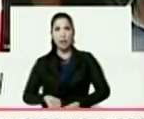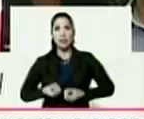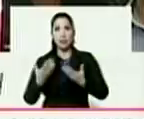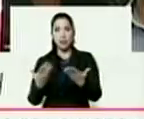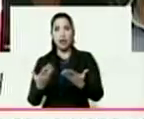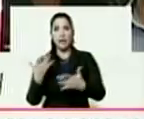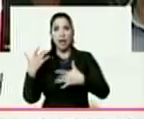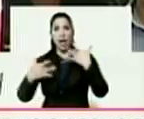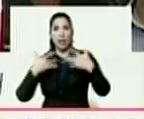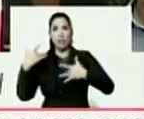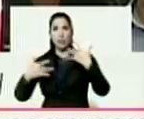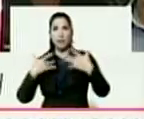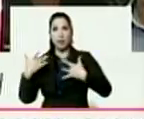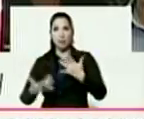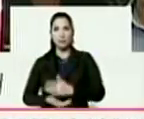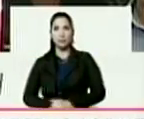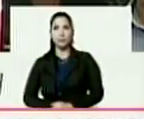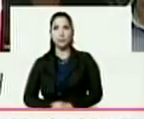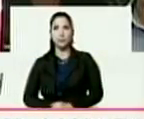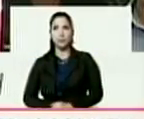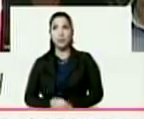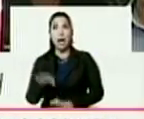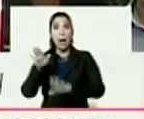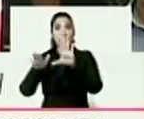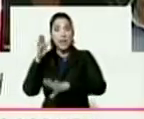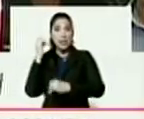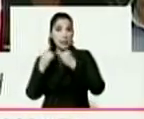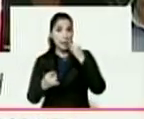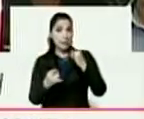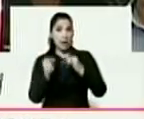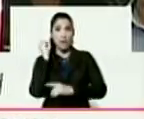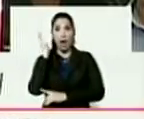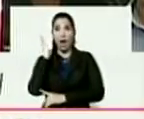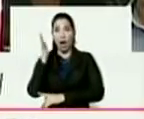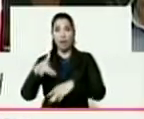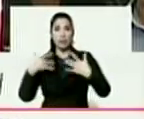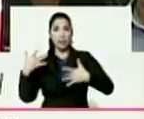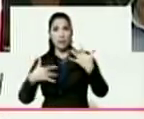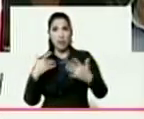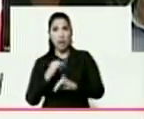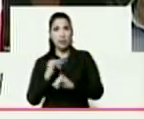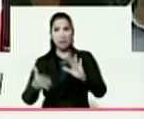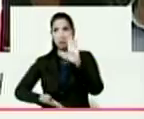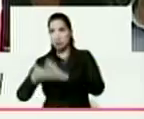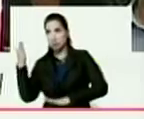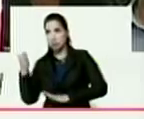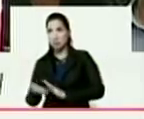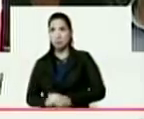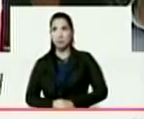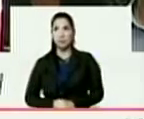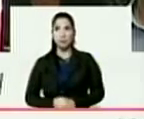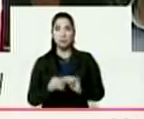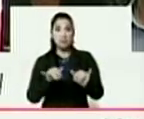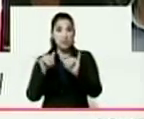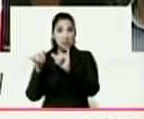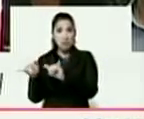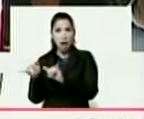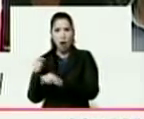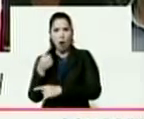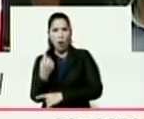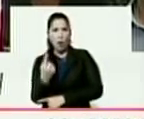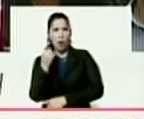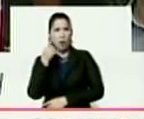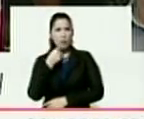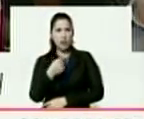acto y apenas terminado el acto se las llevaban y se iban con esa misma bueno uno dice que ayudarme